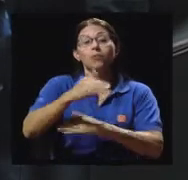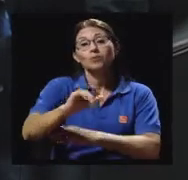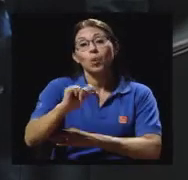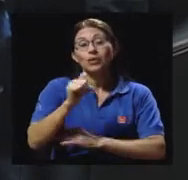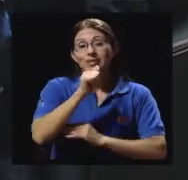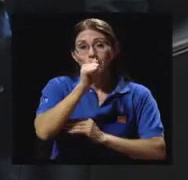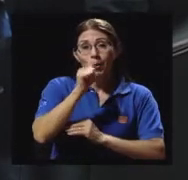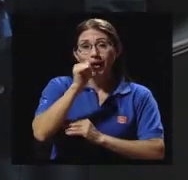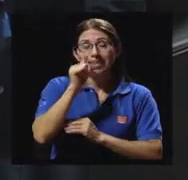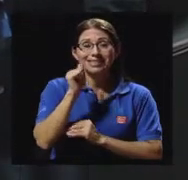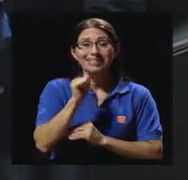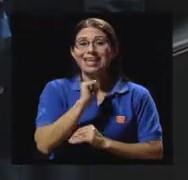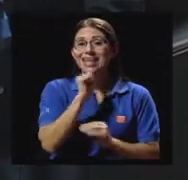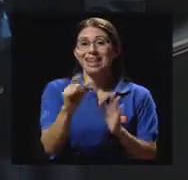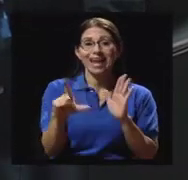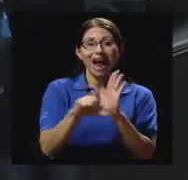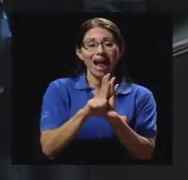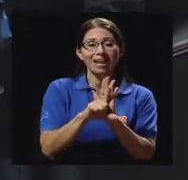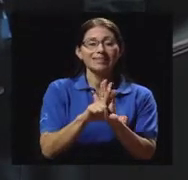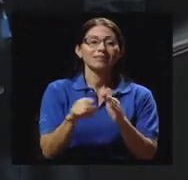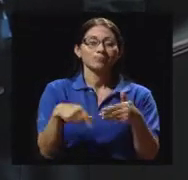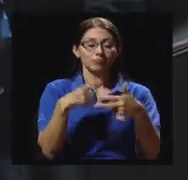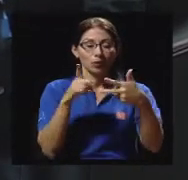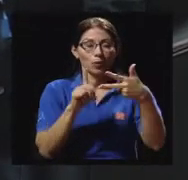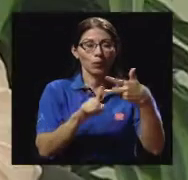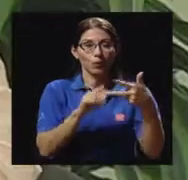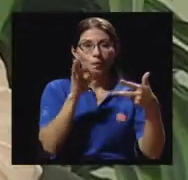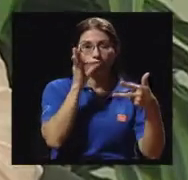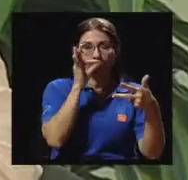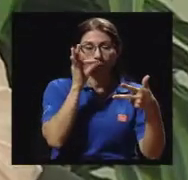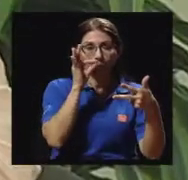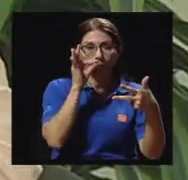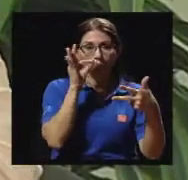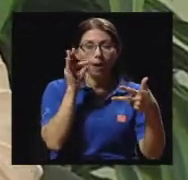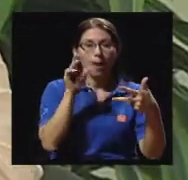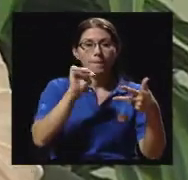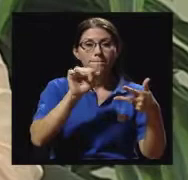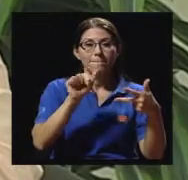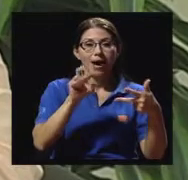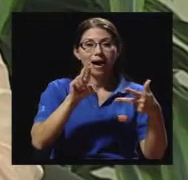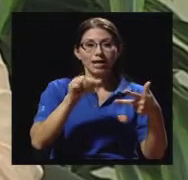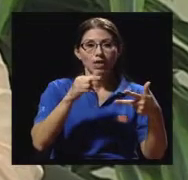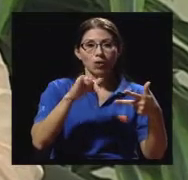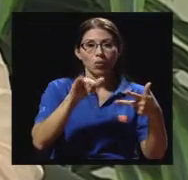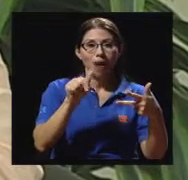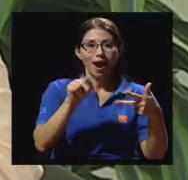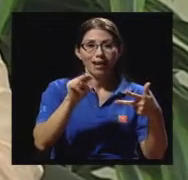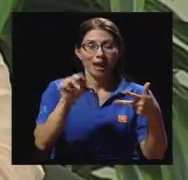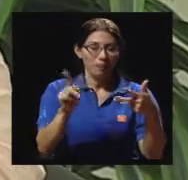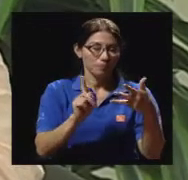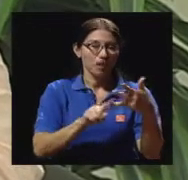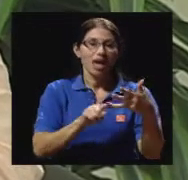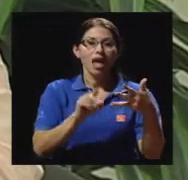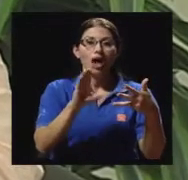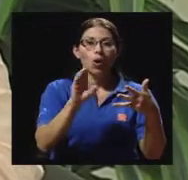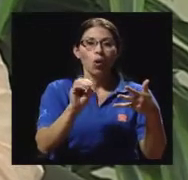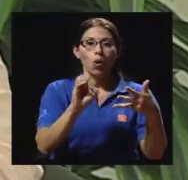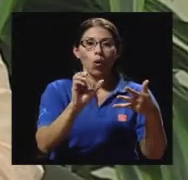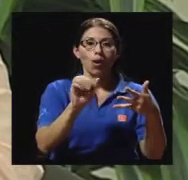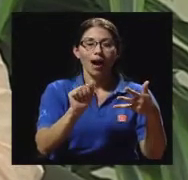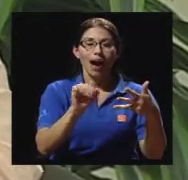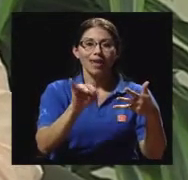ilegales, está la marihuana como la droga que sigue en consumo, y otras drogas como la cocaína